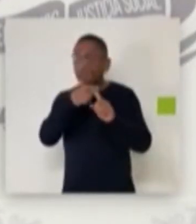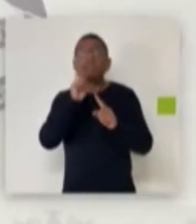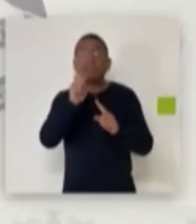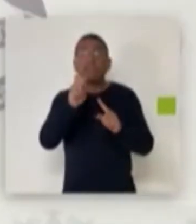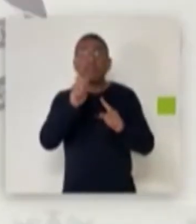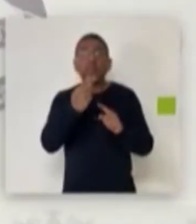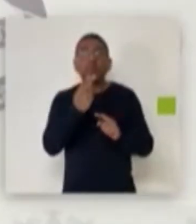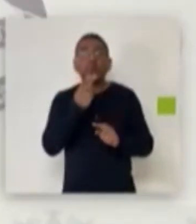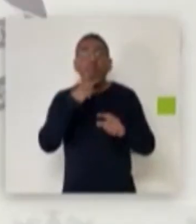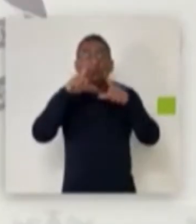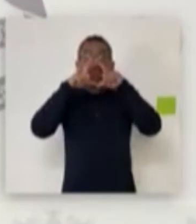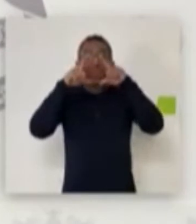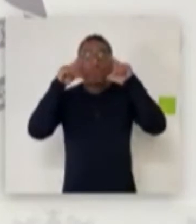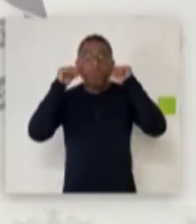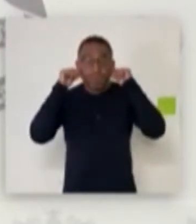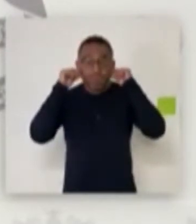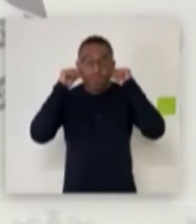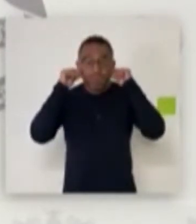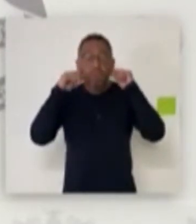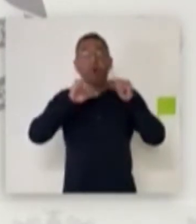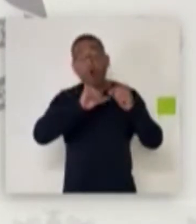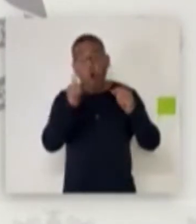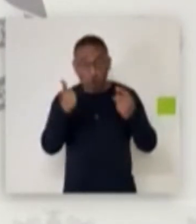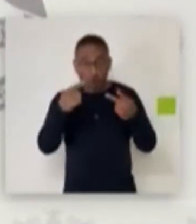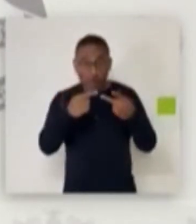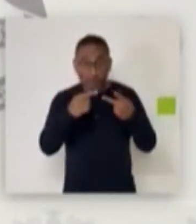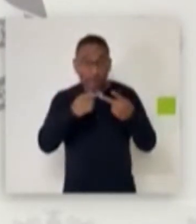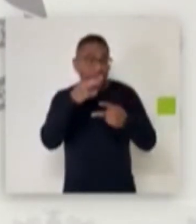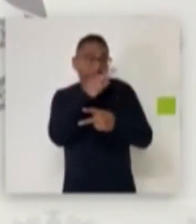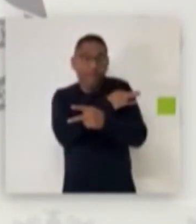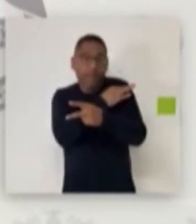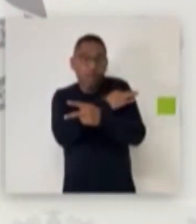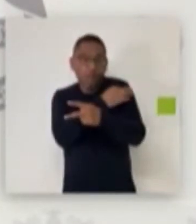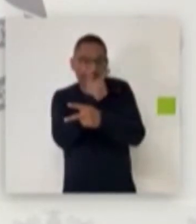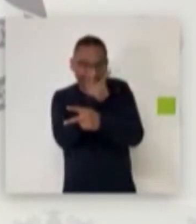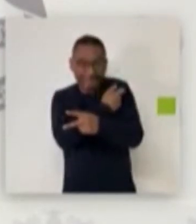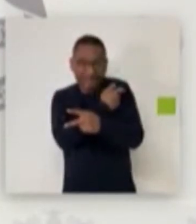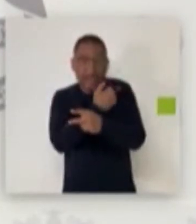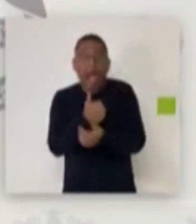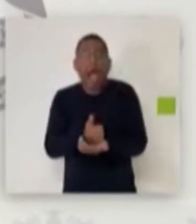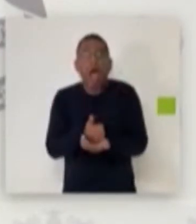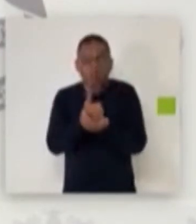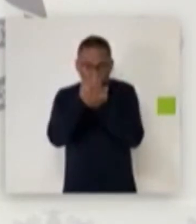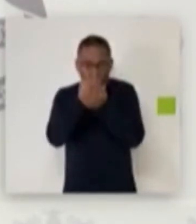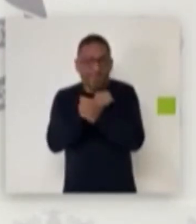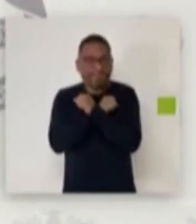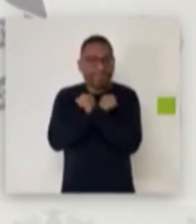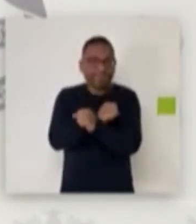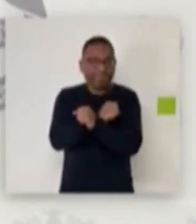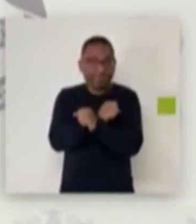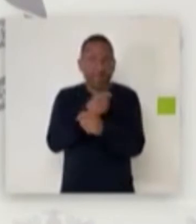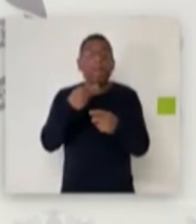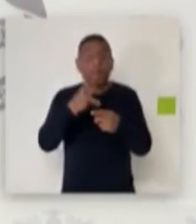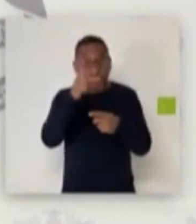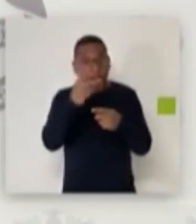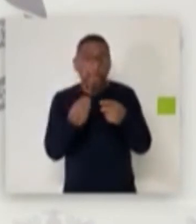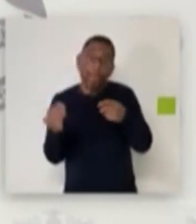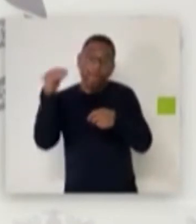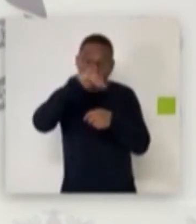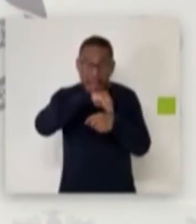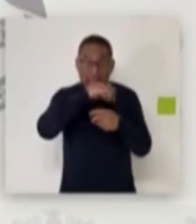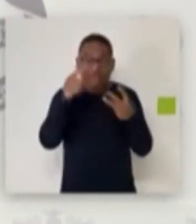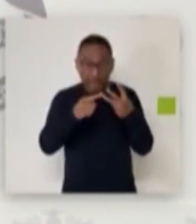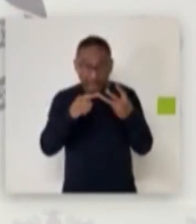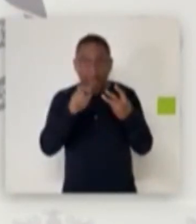La vacunación es una protección más que sumada a las medidas como el uso del cubrebocas. que